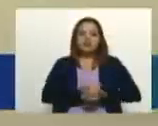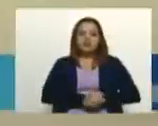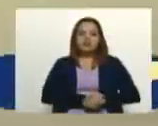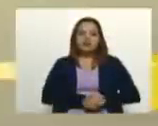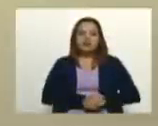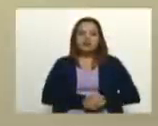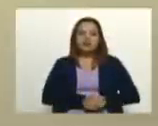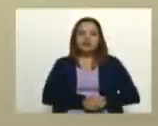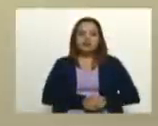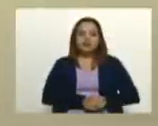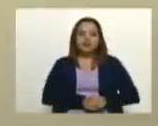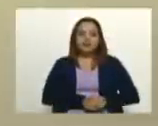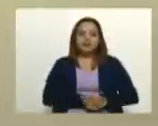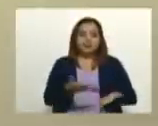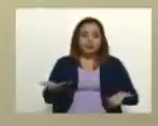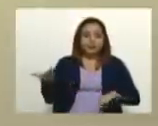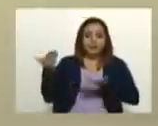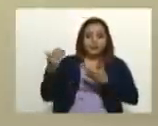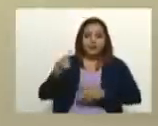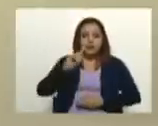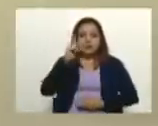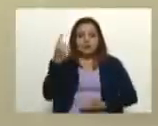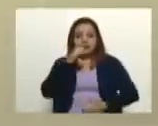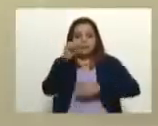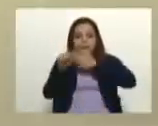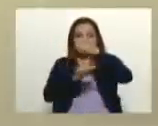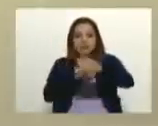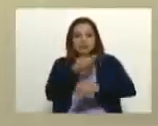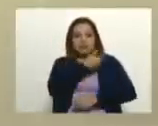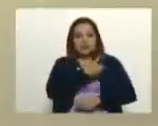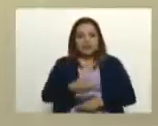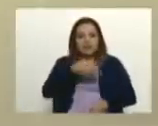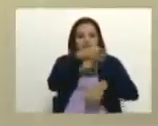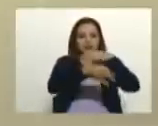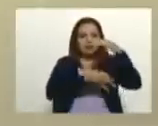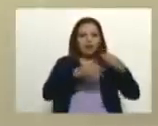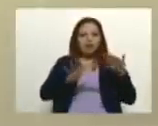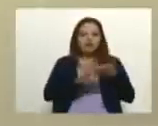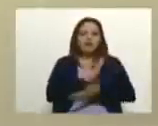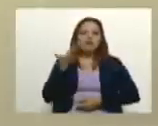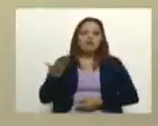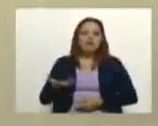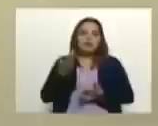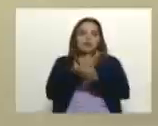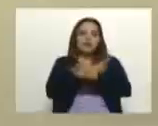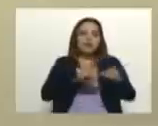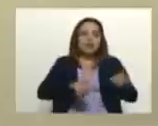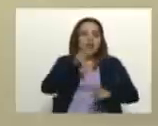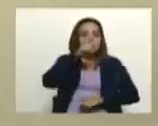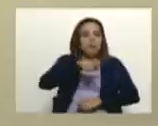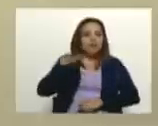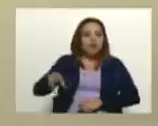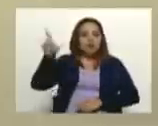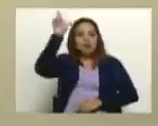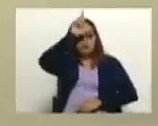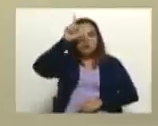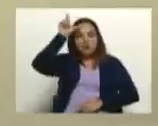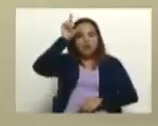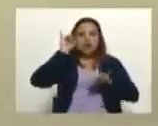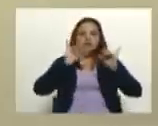El primer vicepresidente del PSUV resaltó el carácter democrático del pueblo de Turquía. En ese